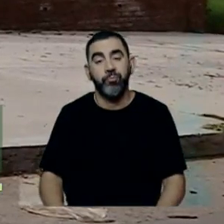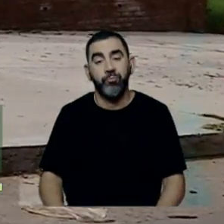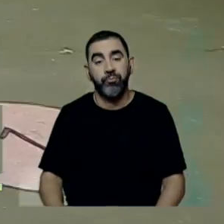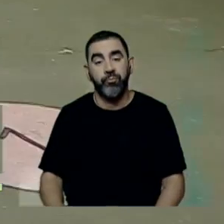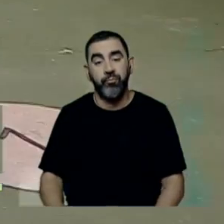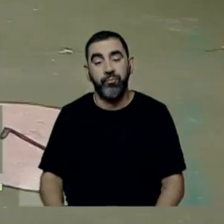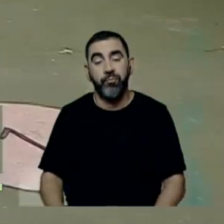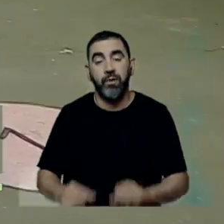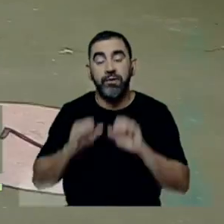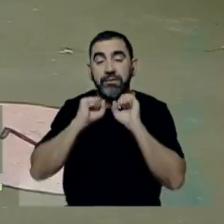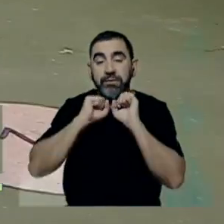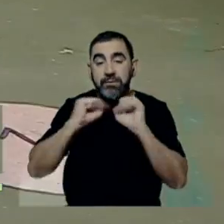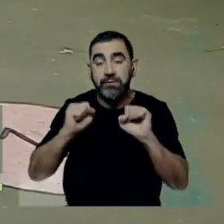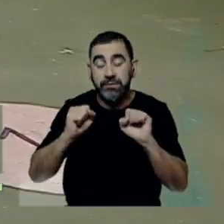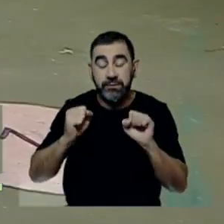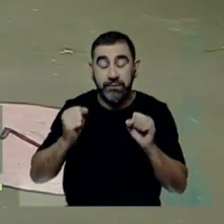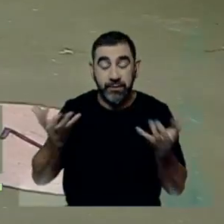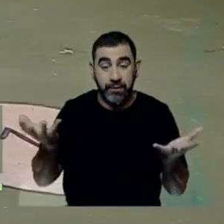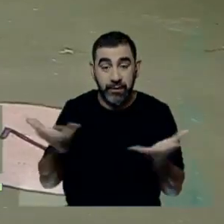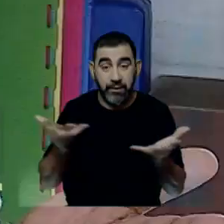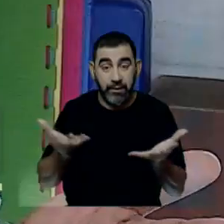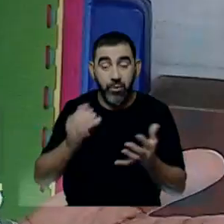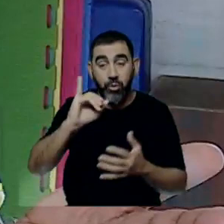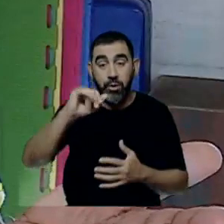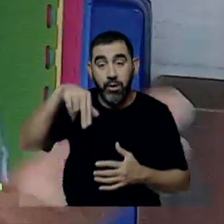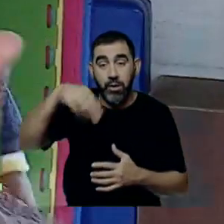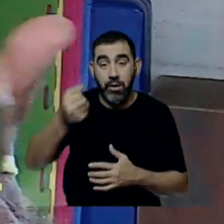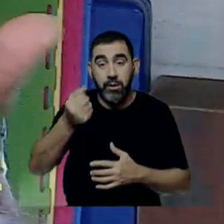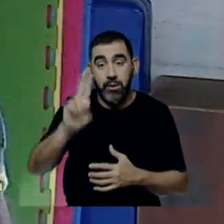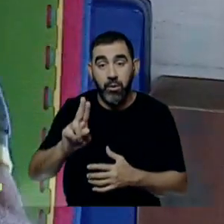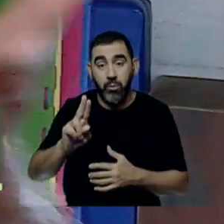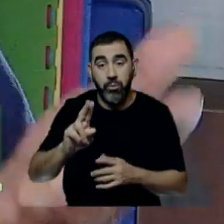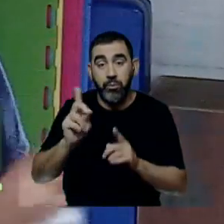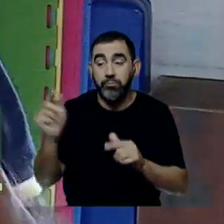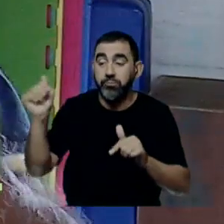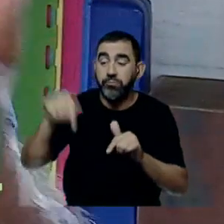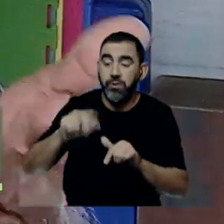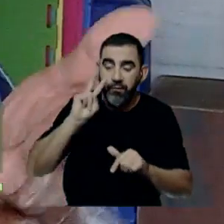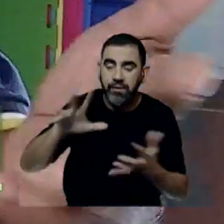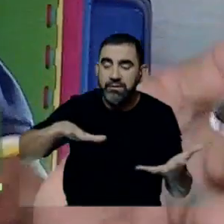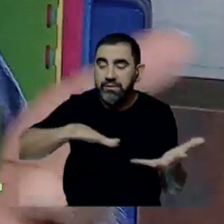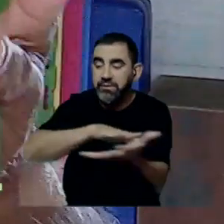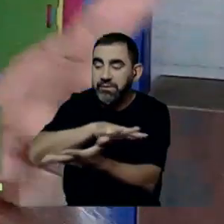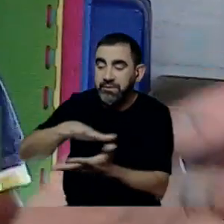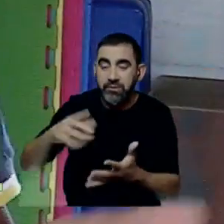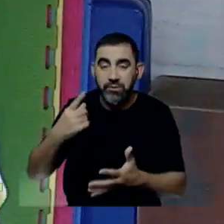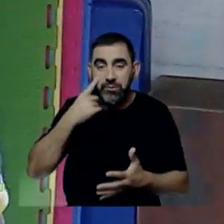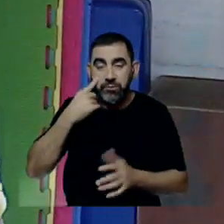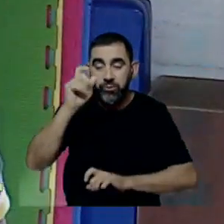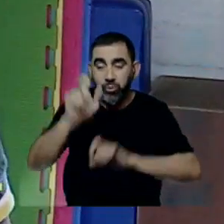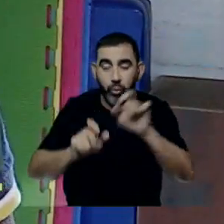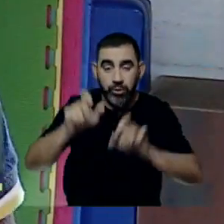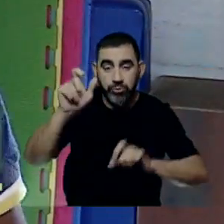El secretariado que está en el INAU tiene que venir a bajar a ver la realidad de que está viviendo las